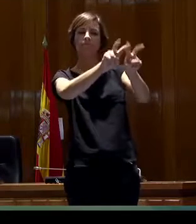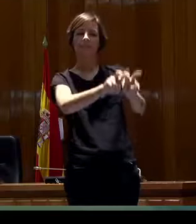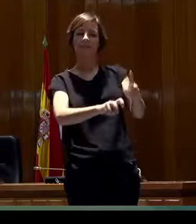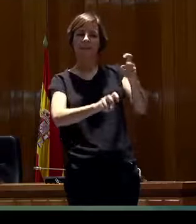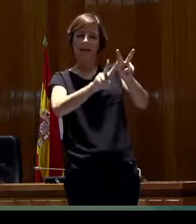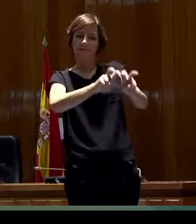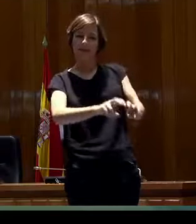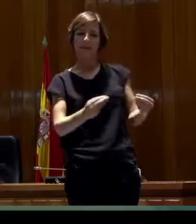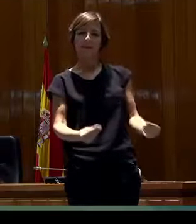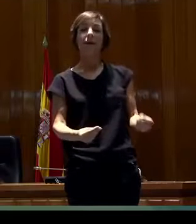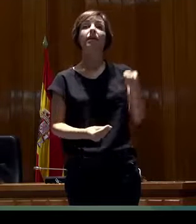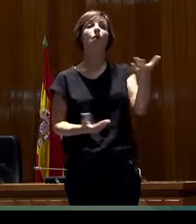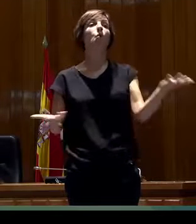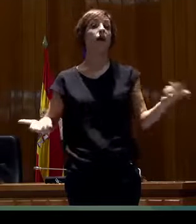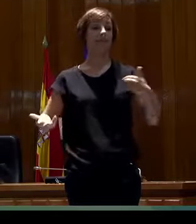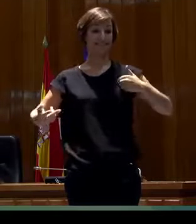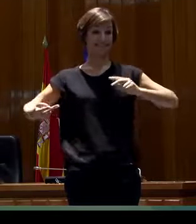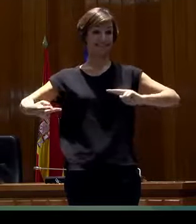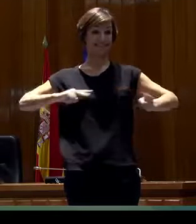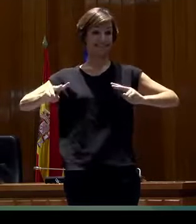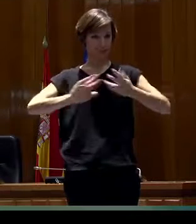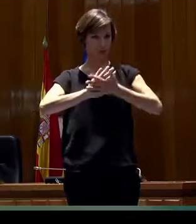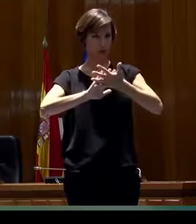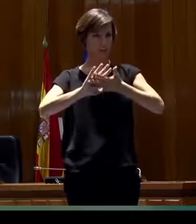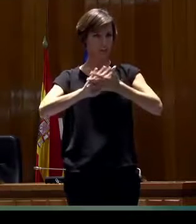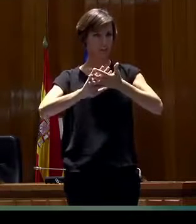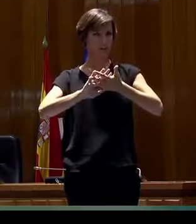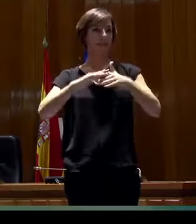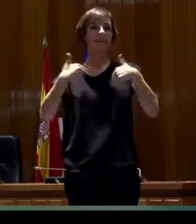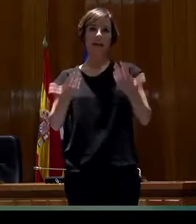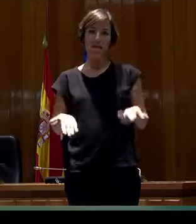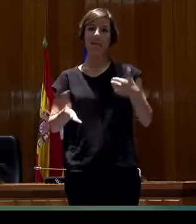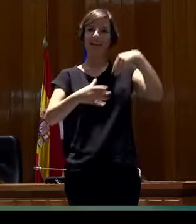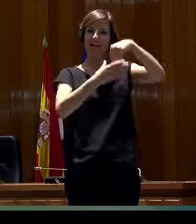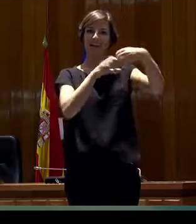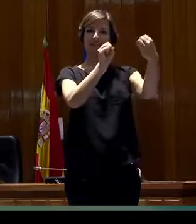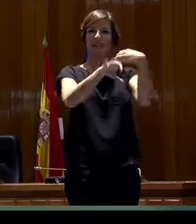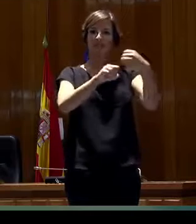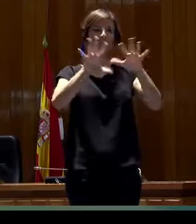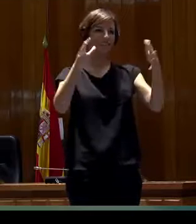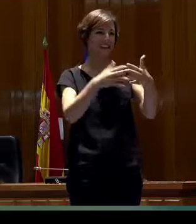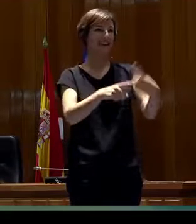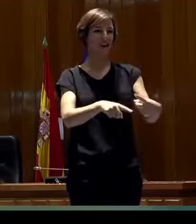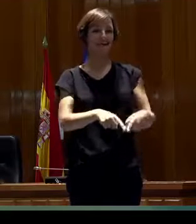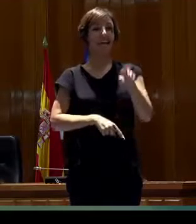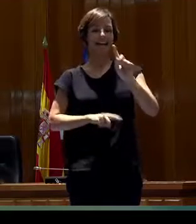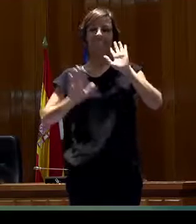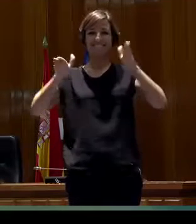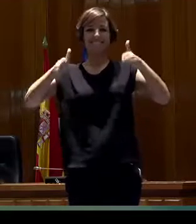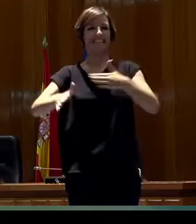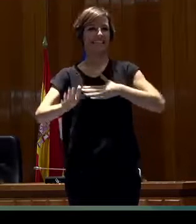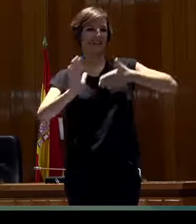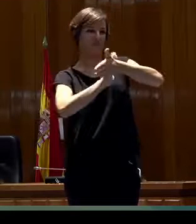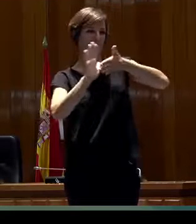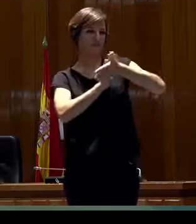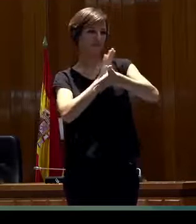abarcar, que es la interpretación en lengua de signos también a través de medios telemáticos. Y es de esto en lo que quería centrar la